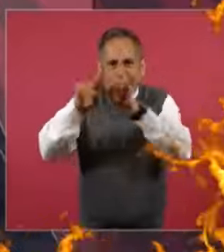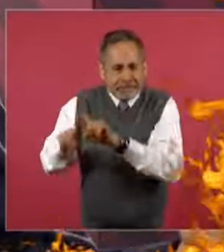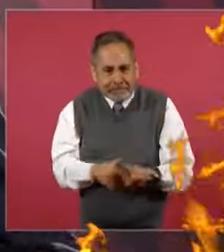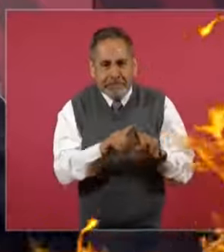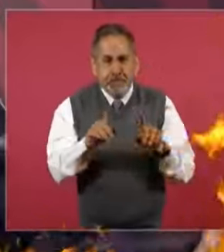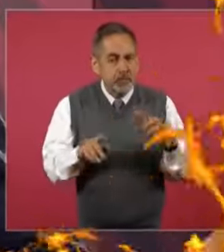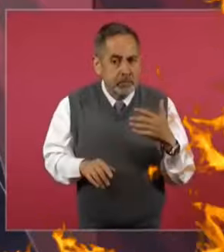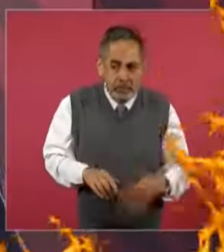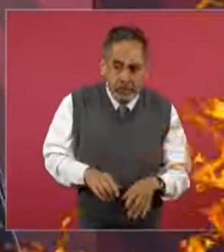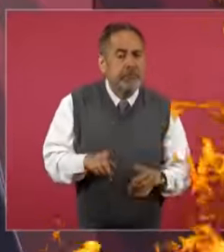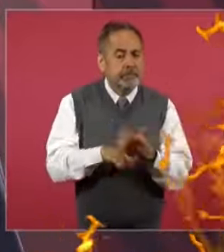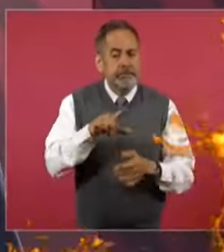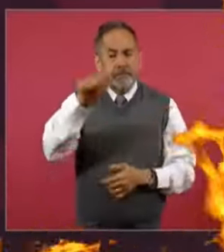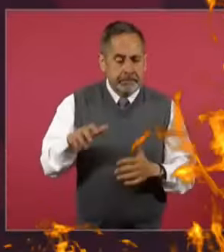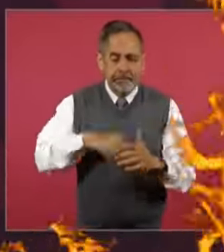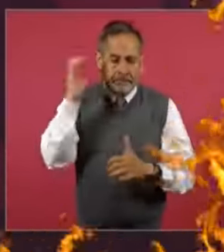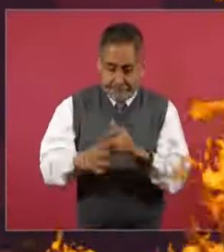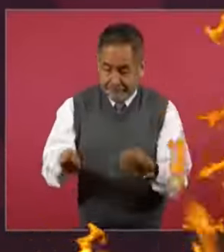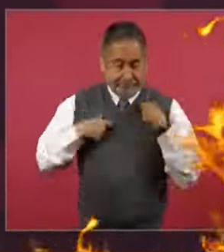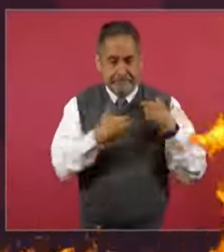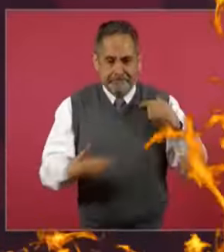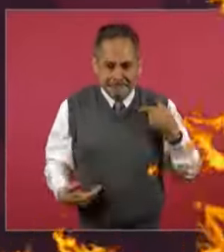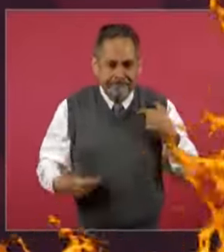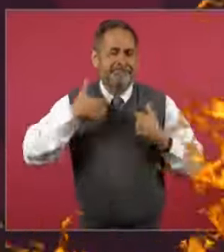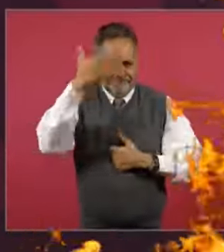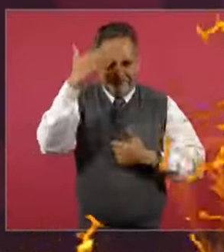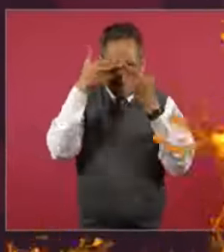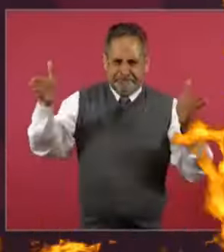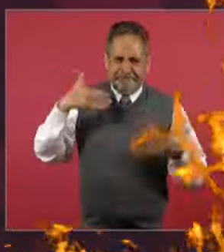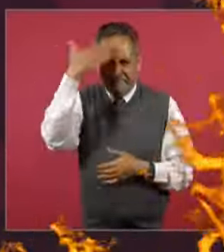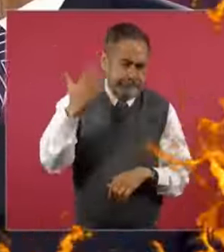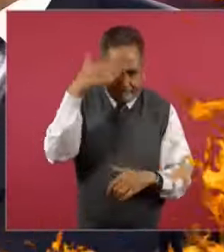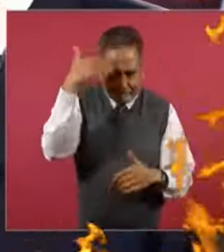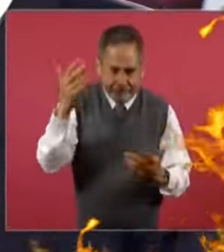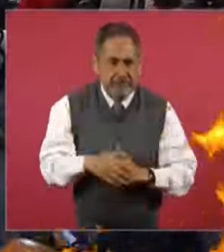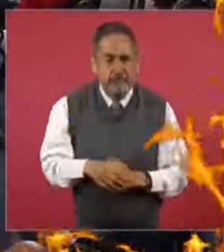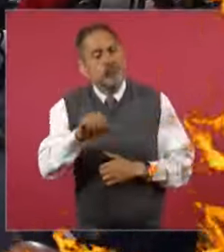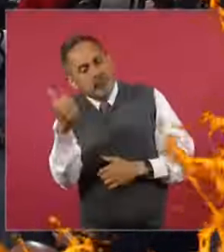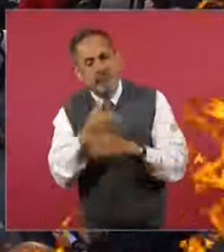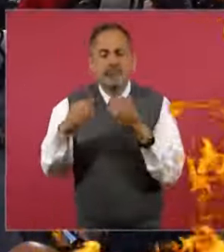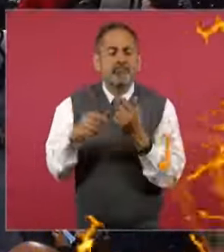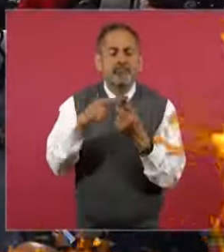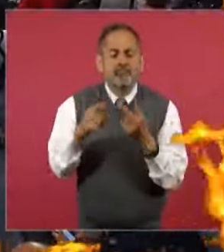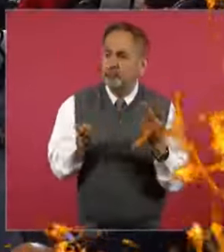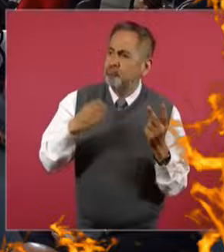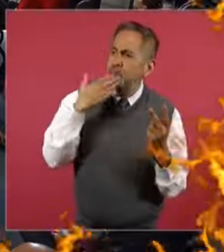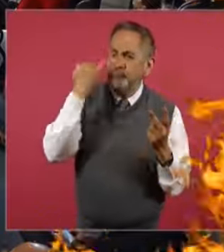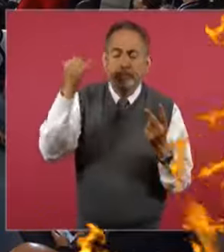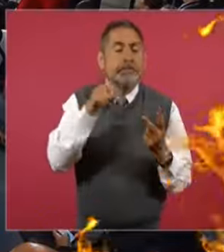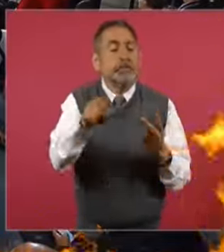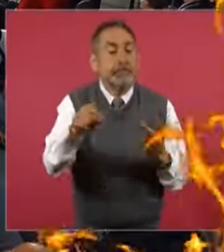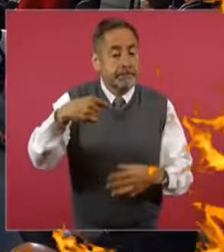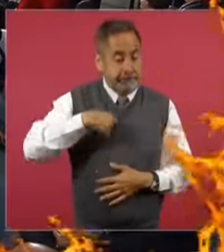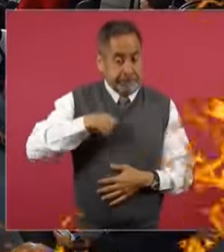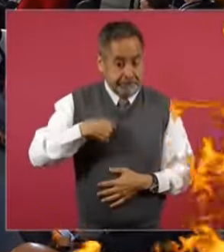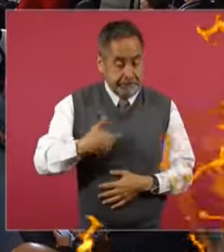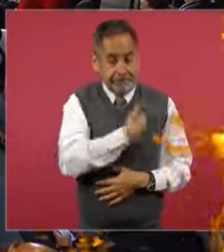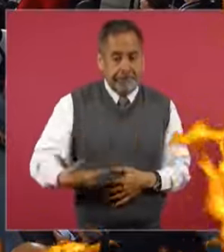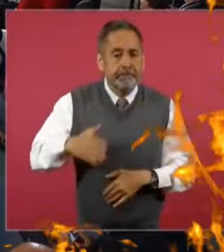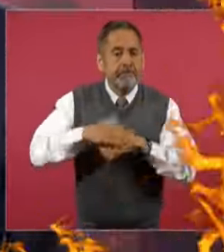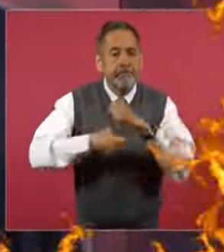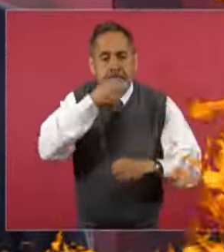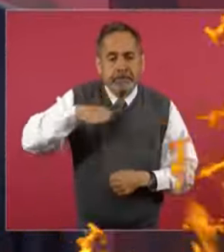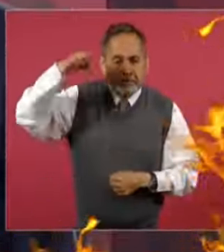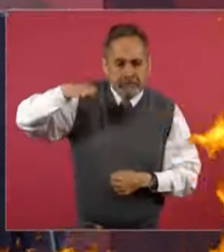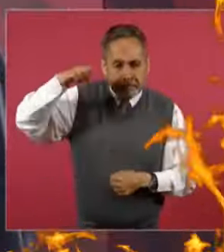ya cuando llegamos, pues teníamos más experiencia. Y otra cosa también buena, fui el presidente de más